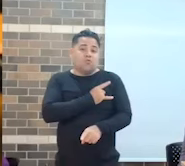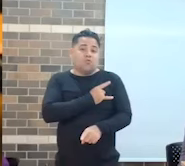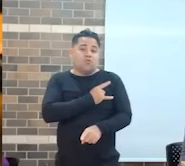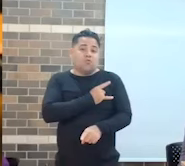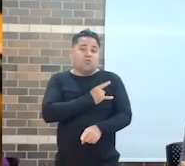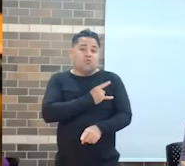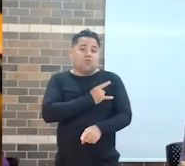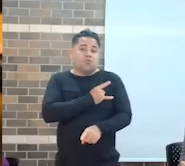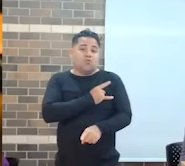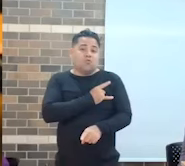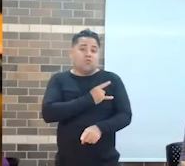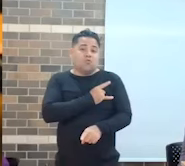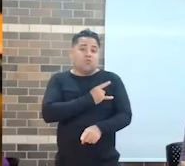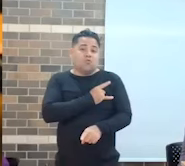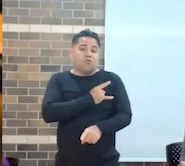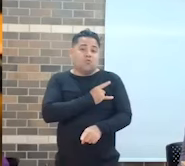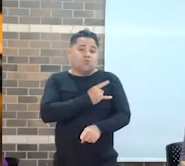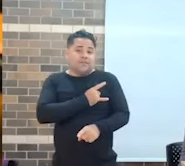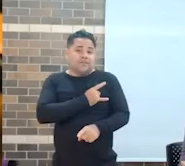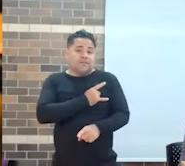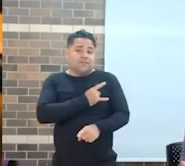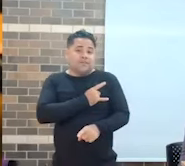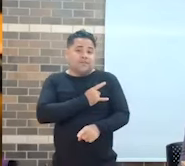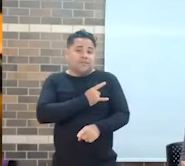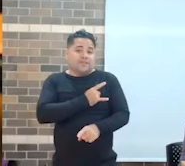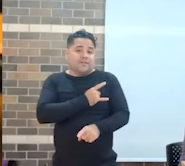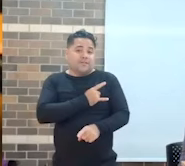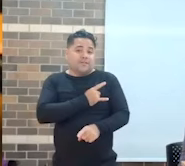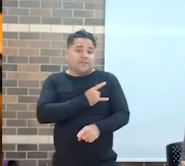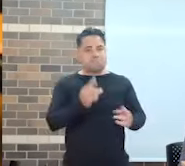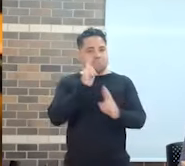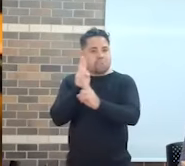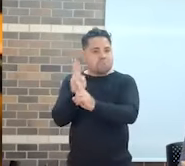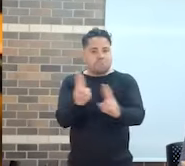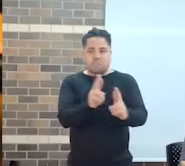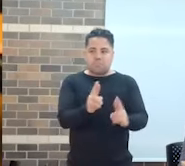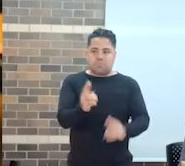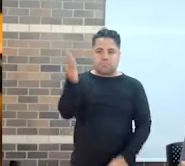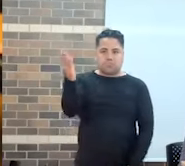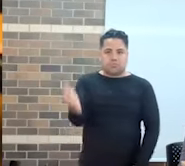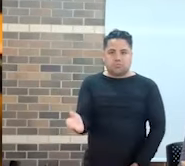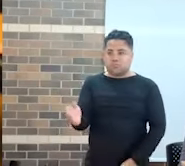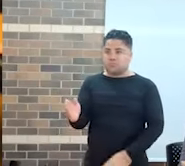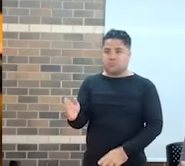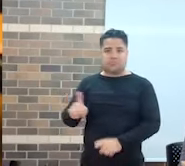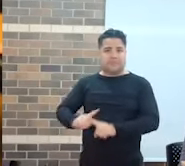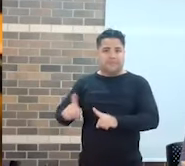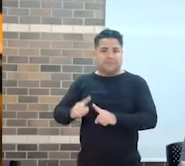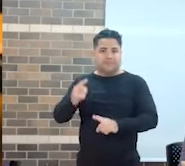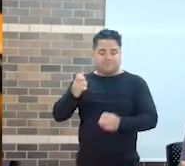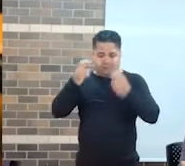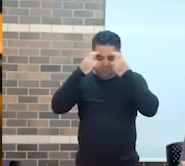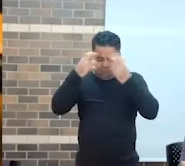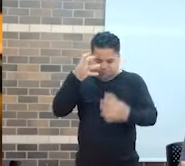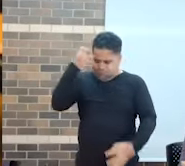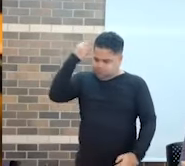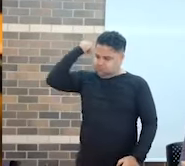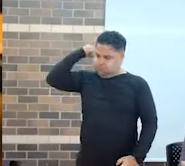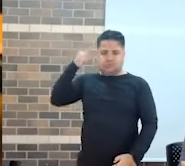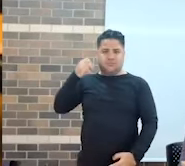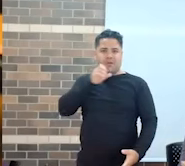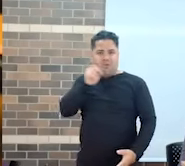evidenciamos muchas barreras porque no reconocemos esos saberes ancestrales, esos saberes